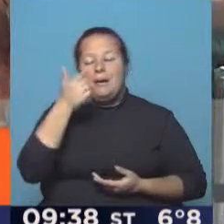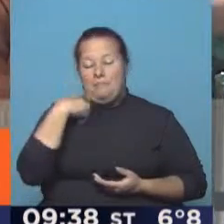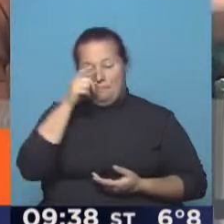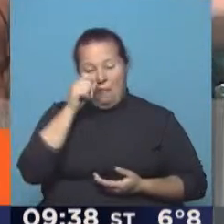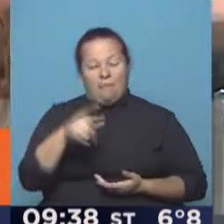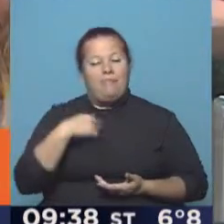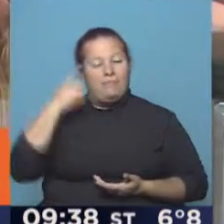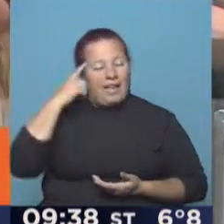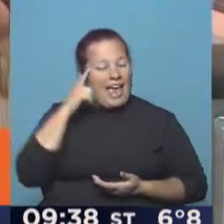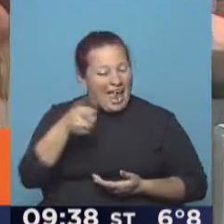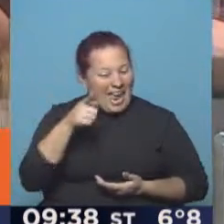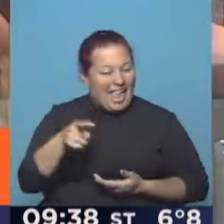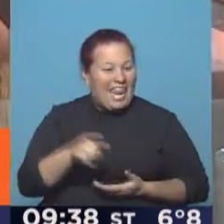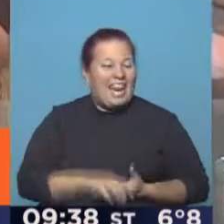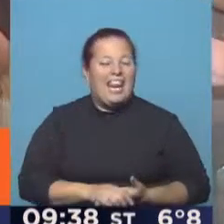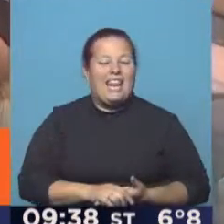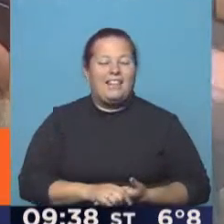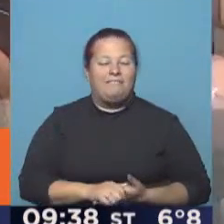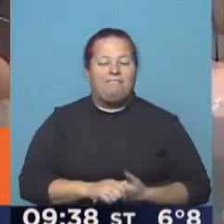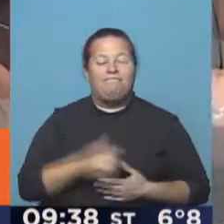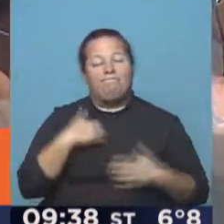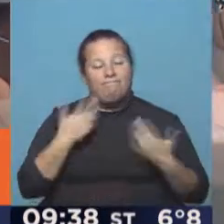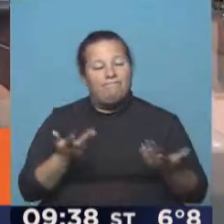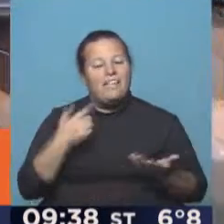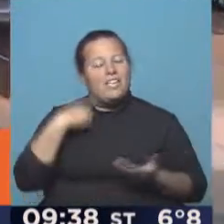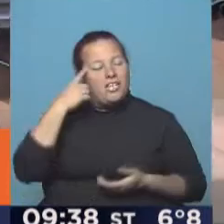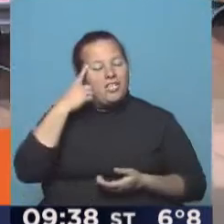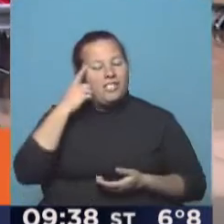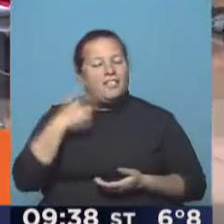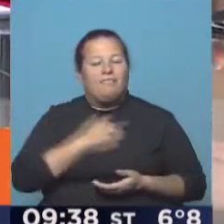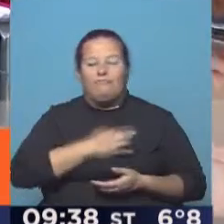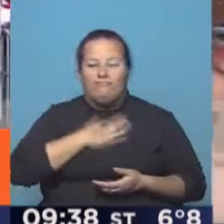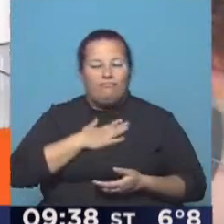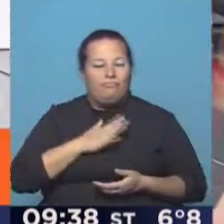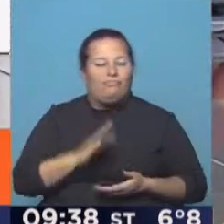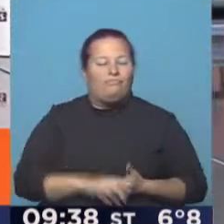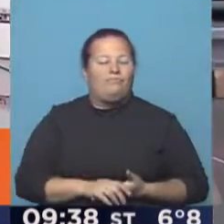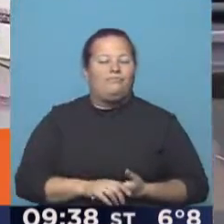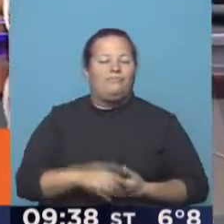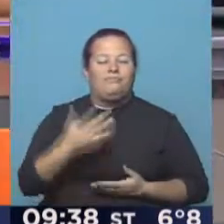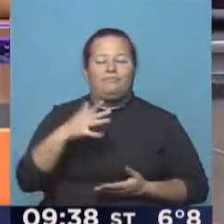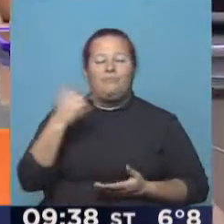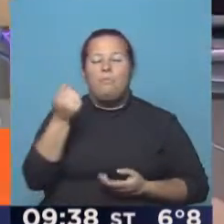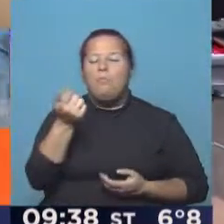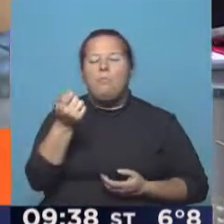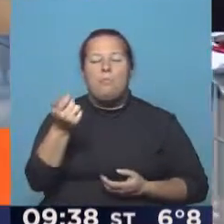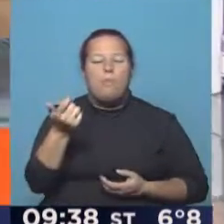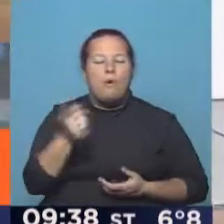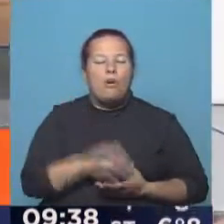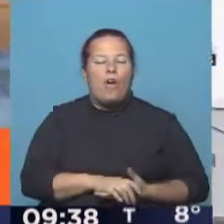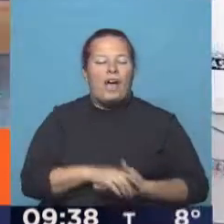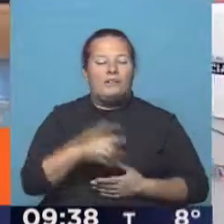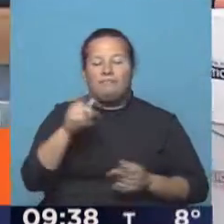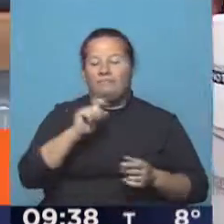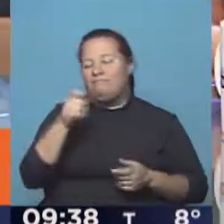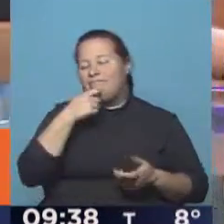que él ya mismo, diríamos, yo tengo la satisfacción de que a los muy pocos